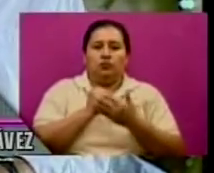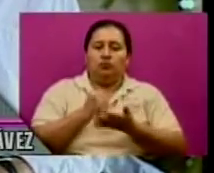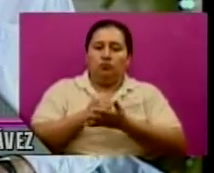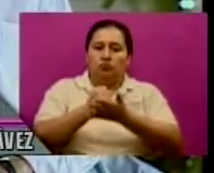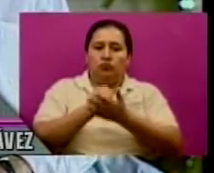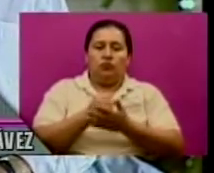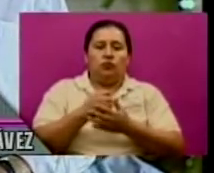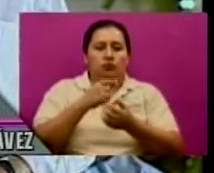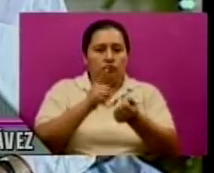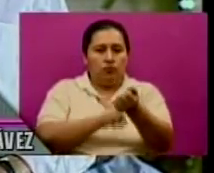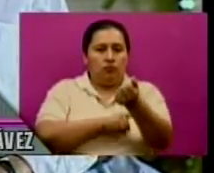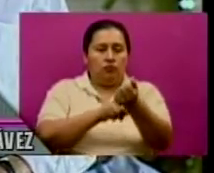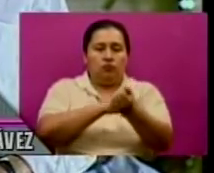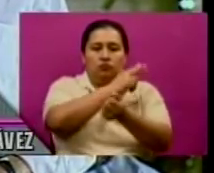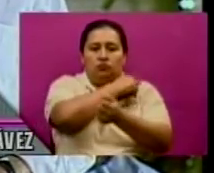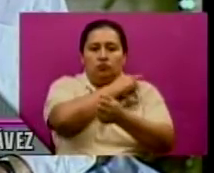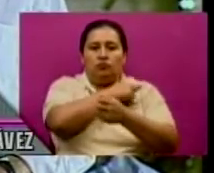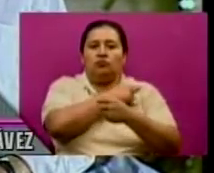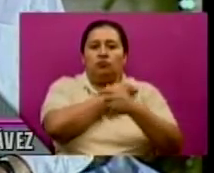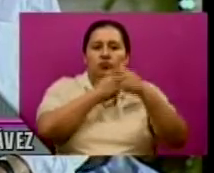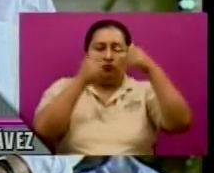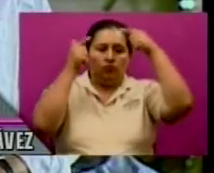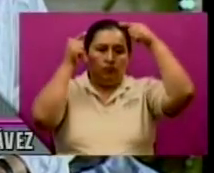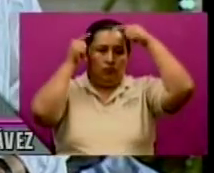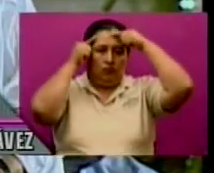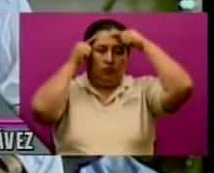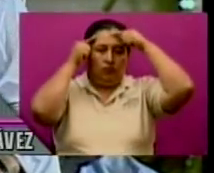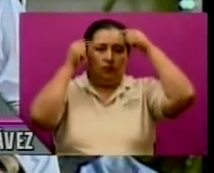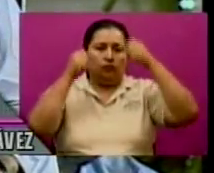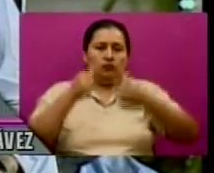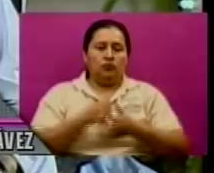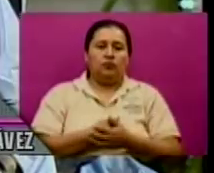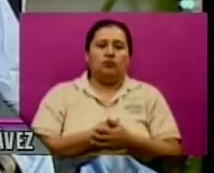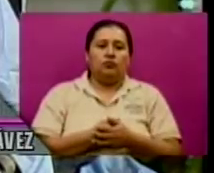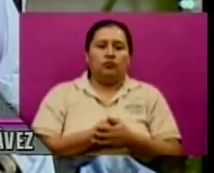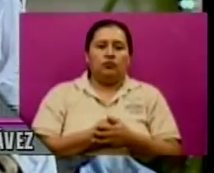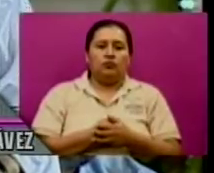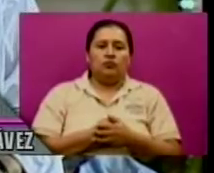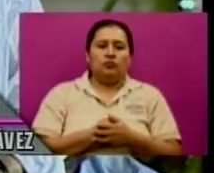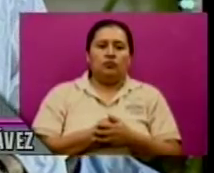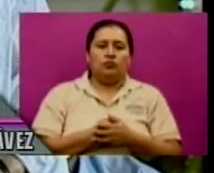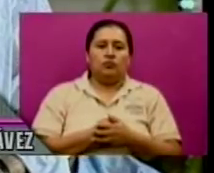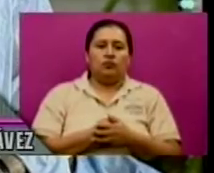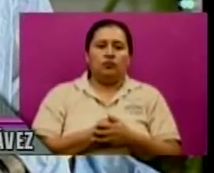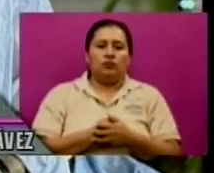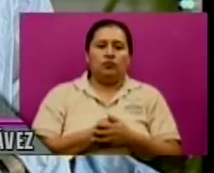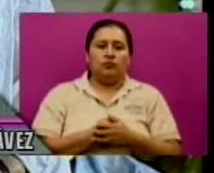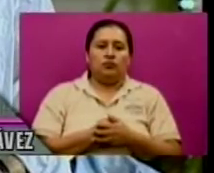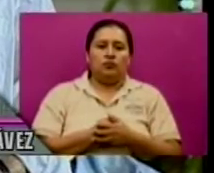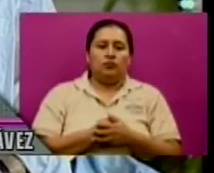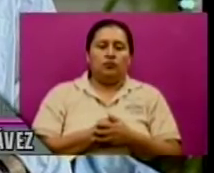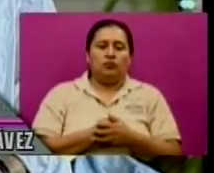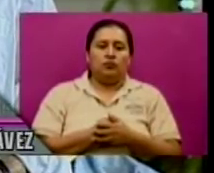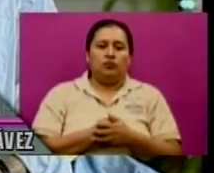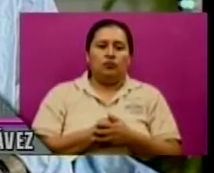hermano comandante Hugo Rafael Chávez Frías.